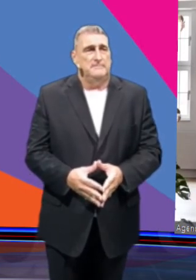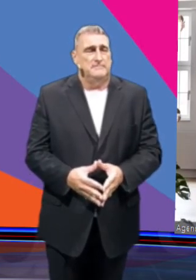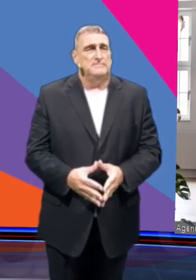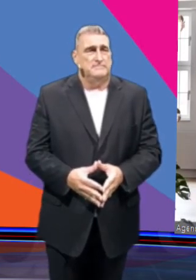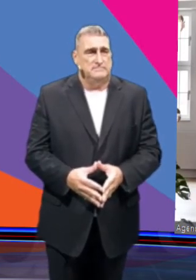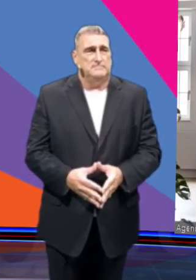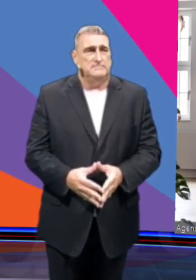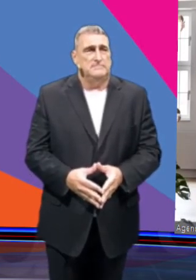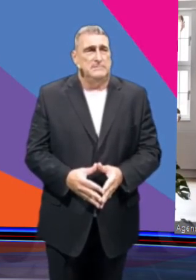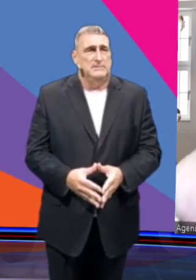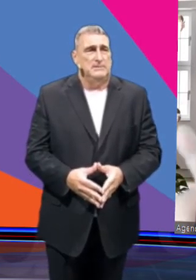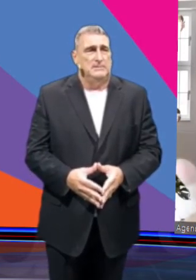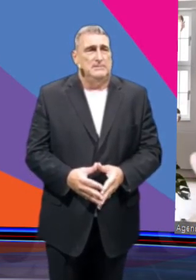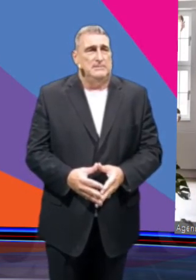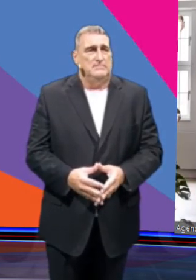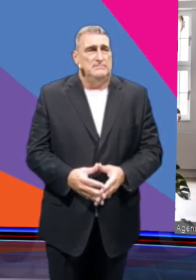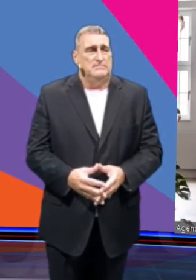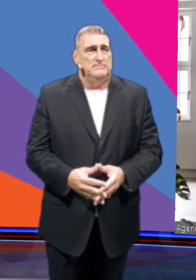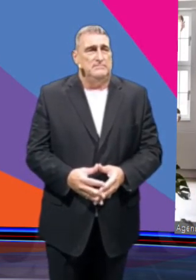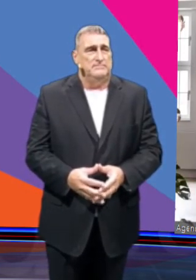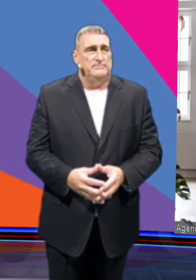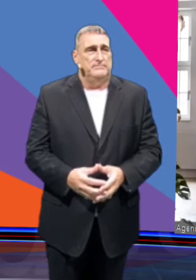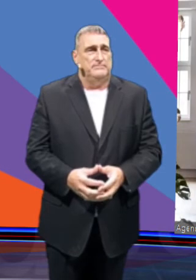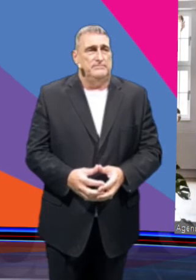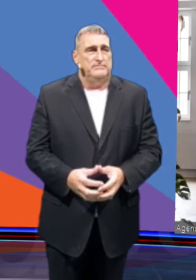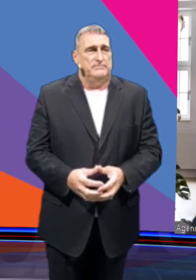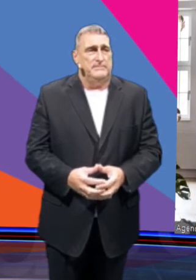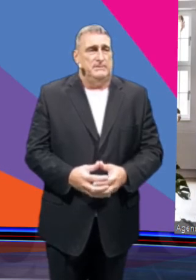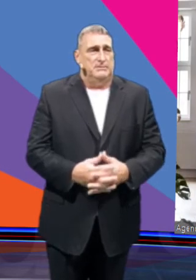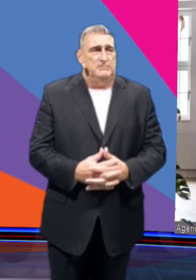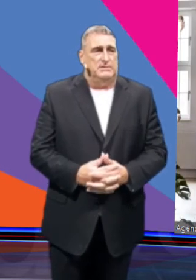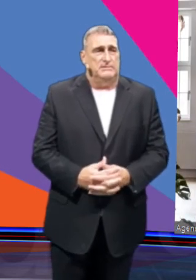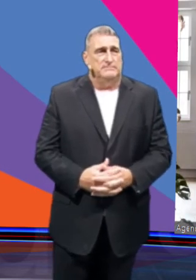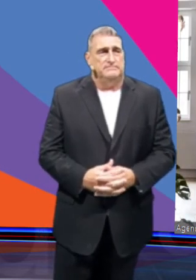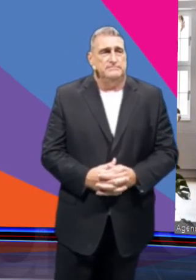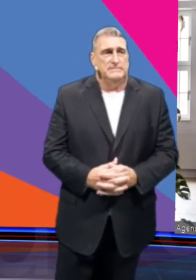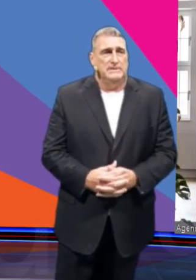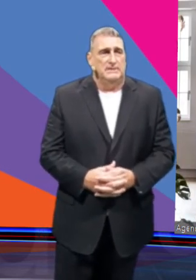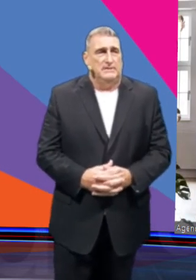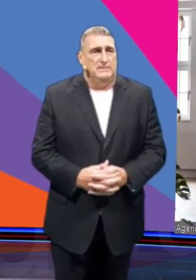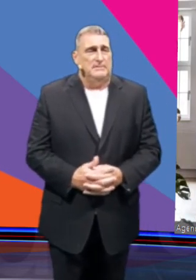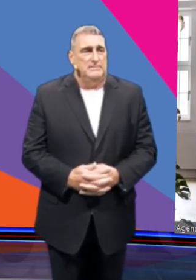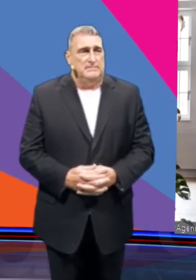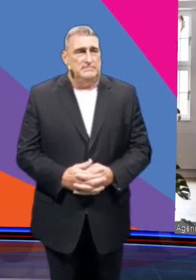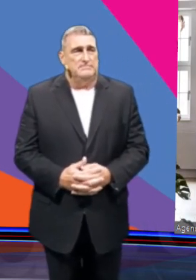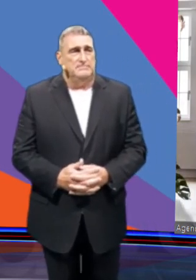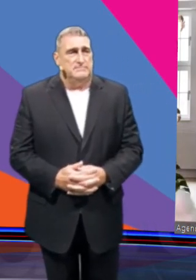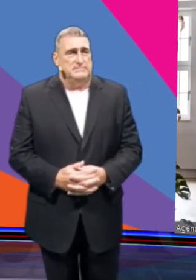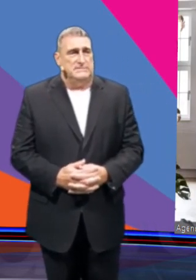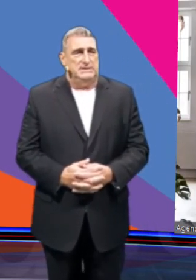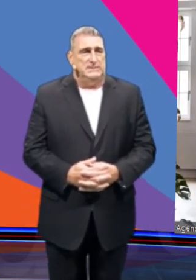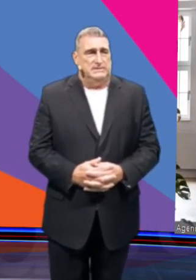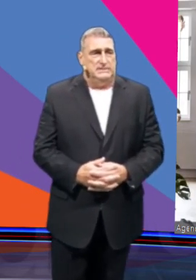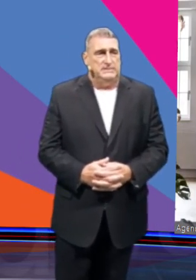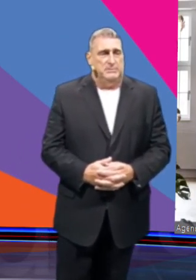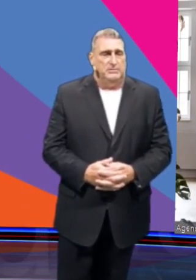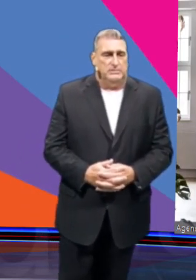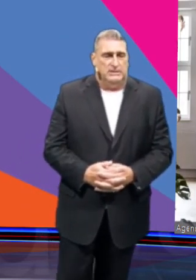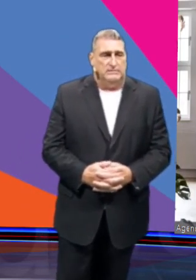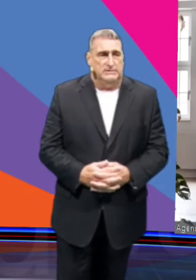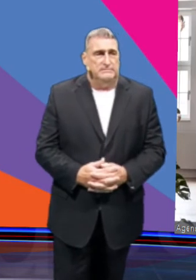agosto va a ser un mes muy difícil en cuanto a contagio. ¿En cuánto contagio? Tranquilo que no es ni internación ni muerte. Sí,